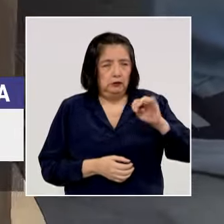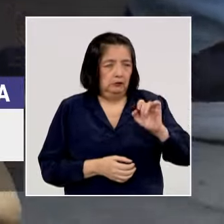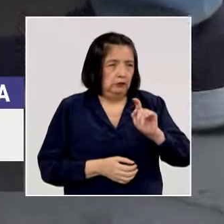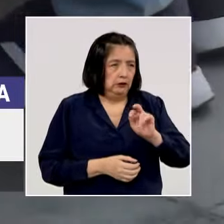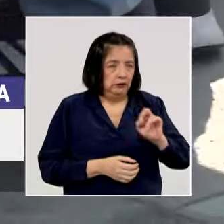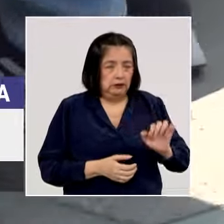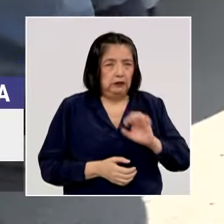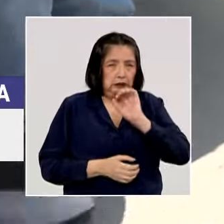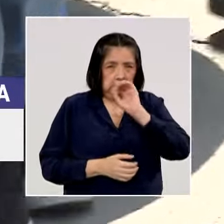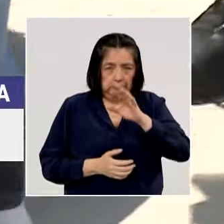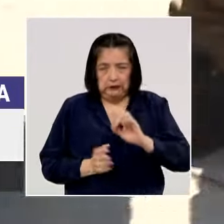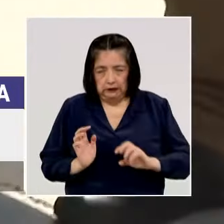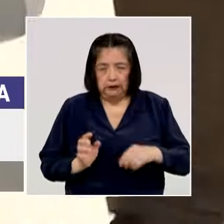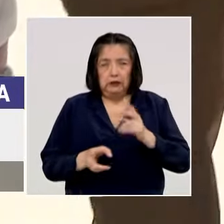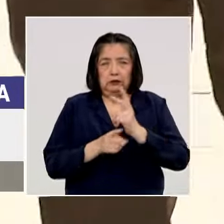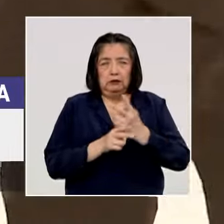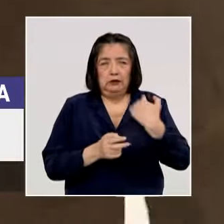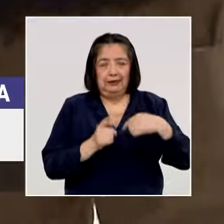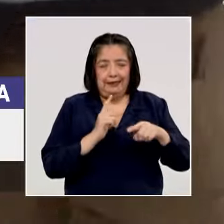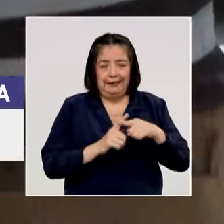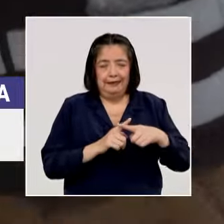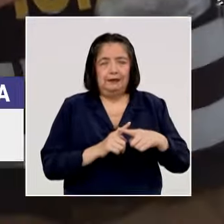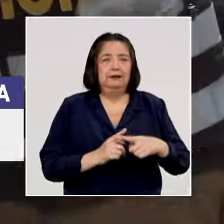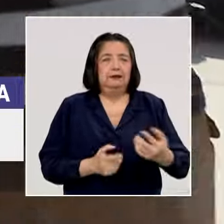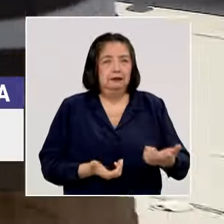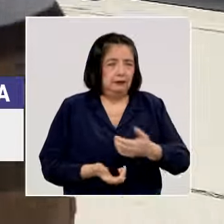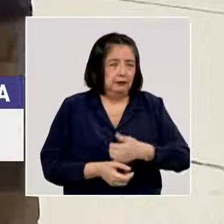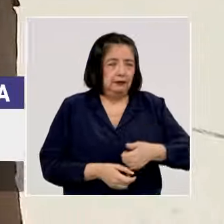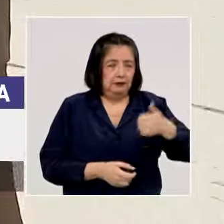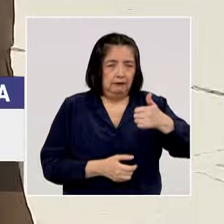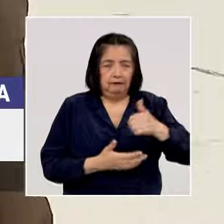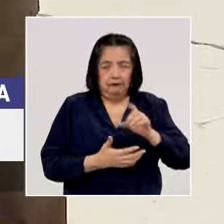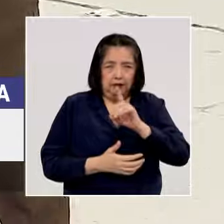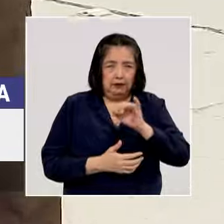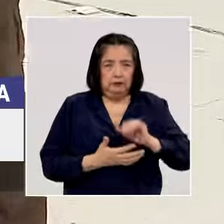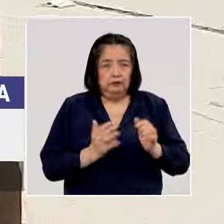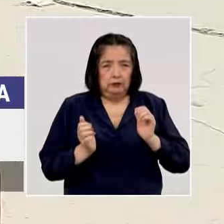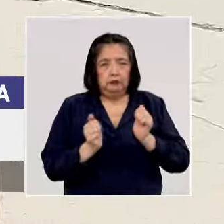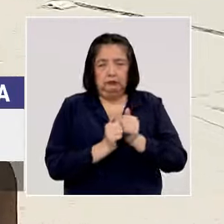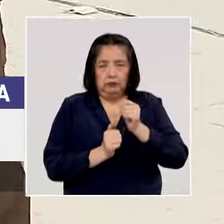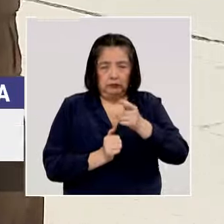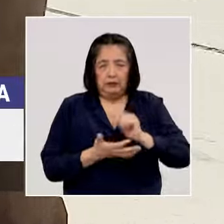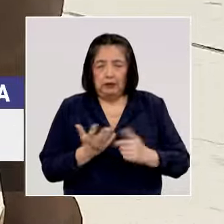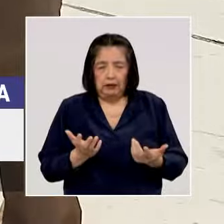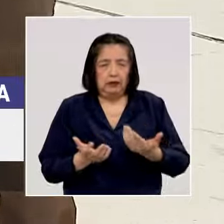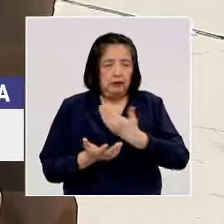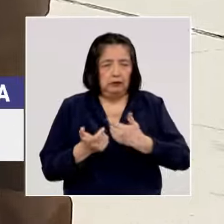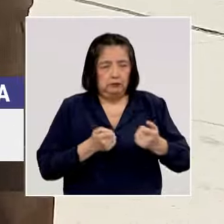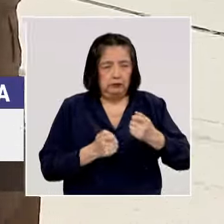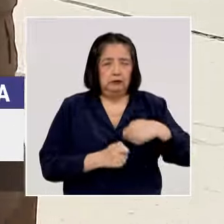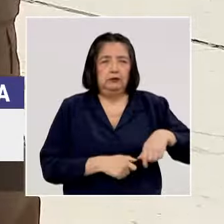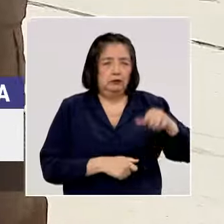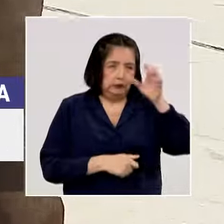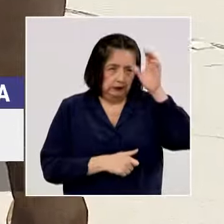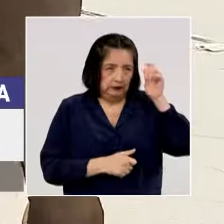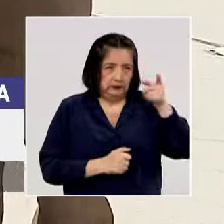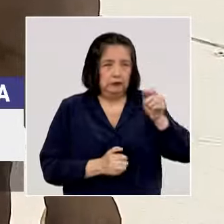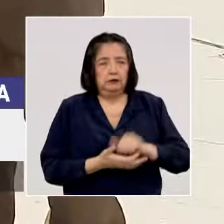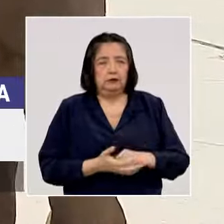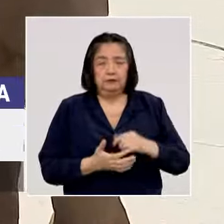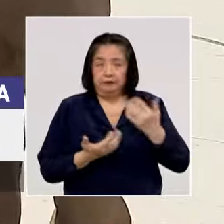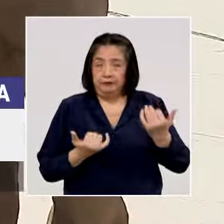Sánchez, alias Conejo, ex jefe de la DIGEMIN, muy cercano al gobierno de Pedro Castillo. Ahora, importante precisar